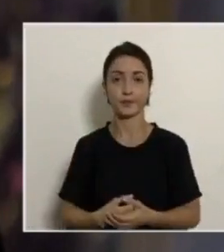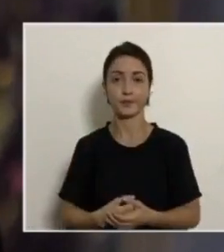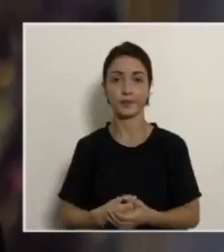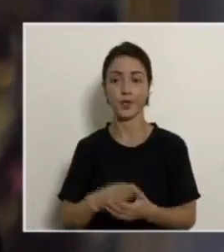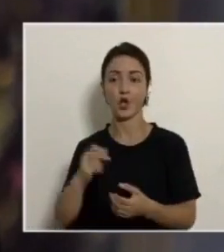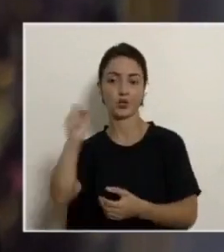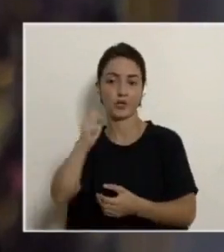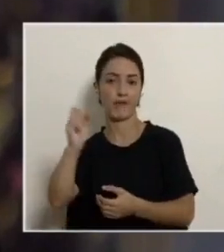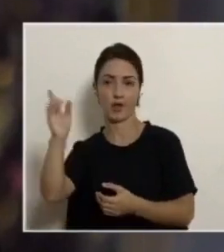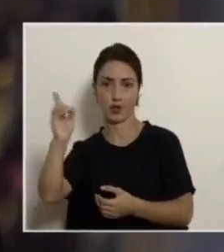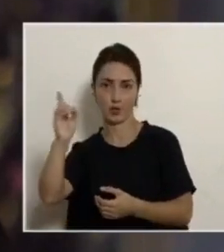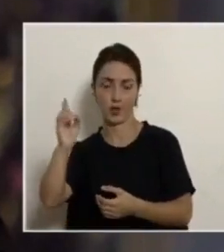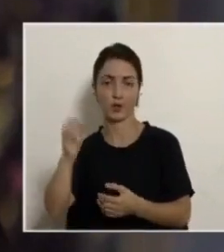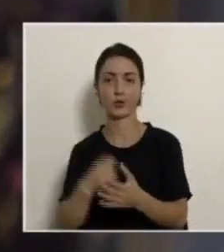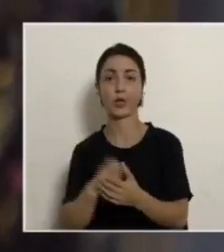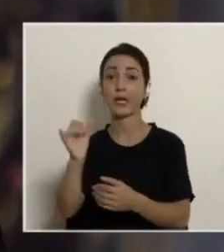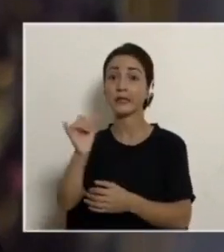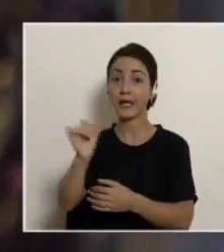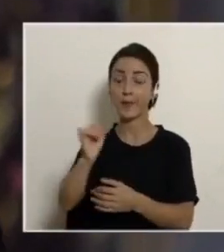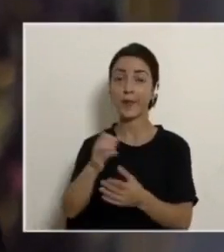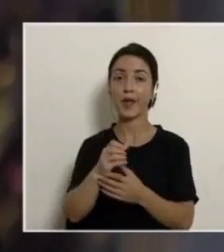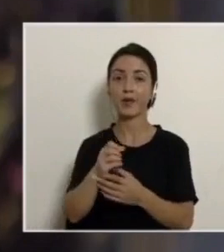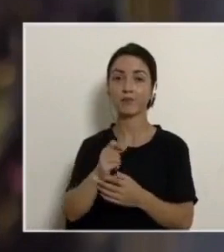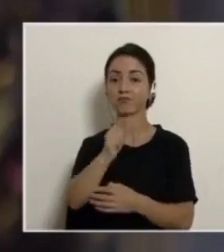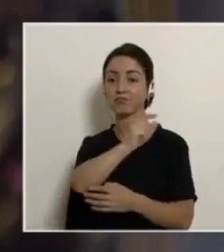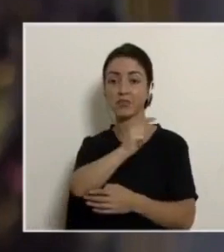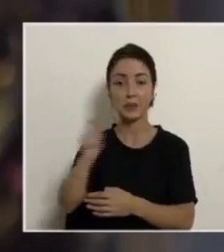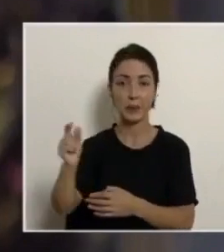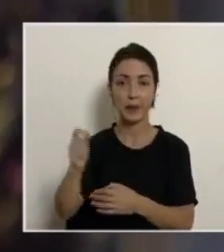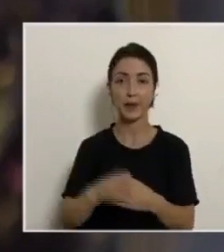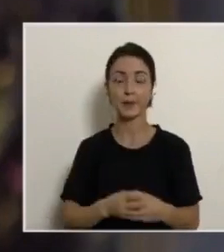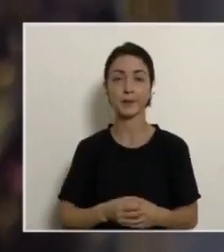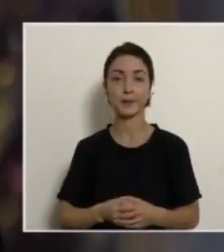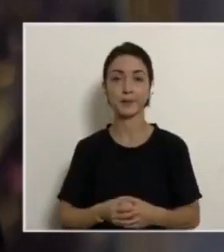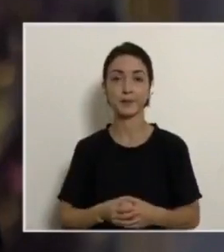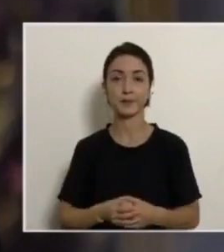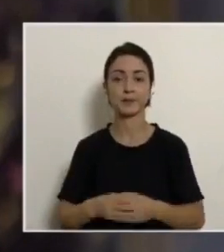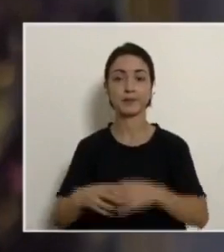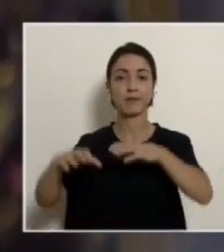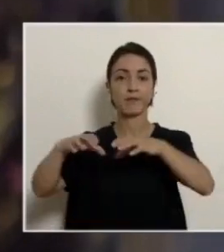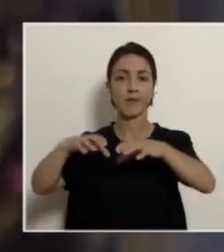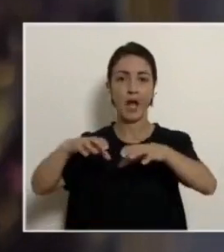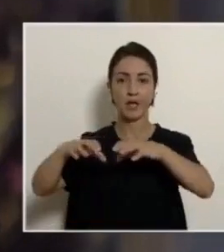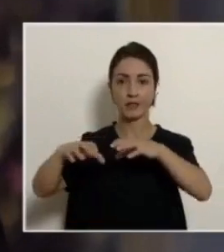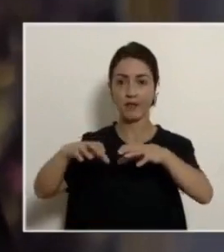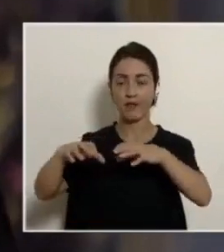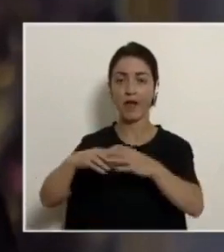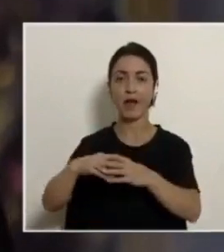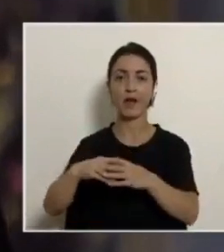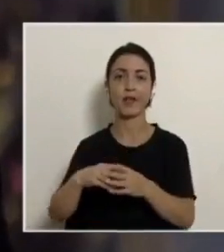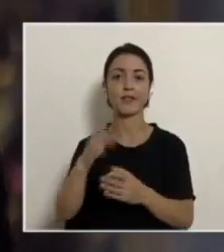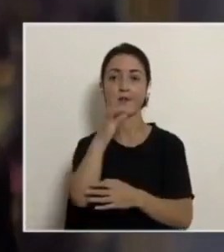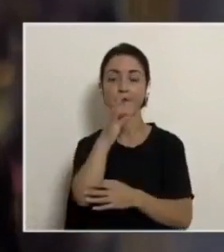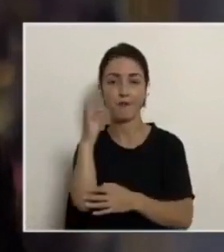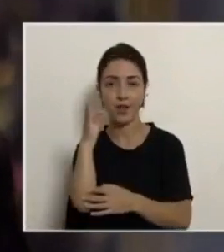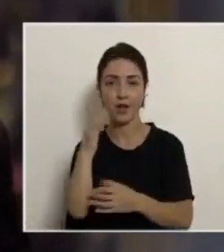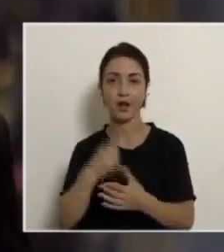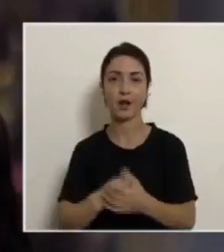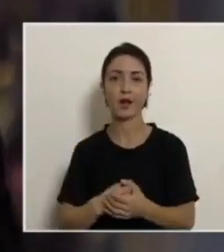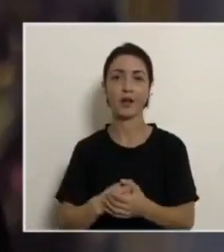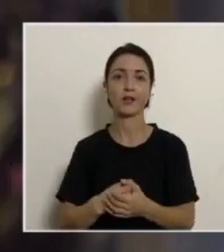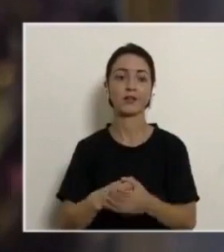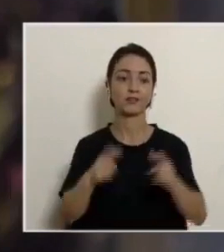en fines de semana, sino en días entre semana, de actividades en fincas,